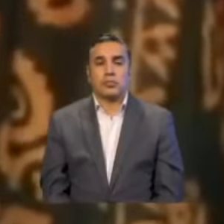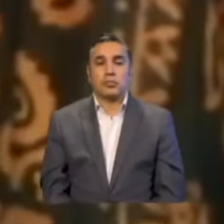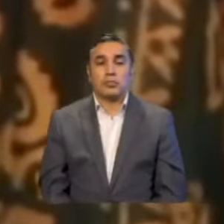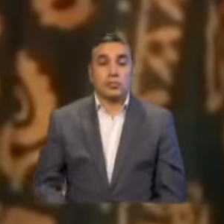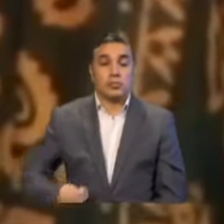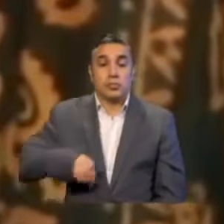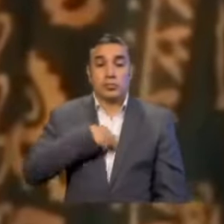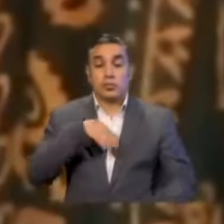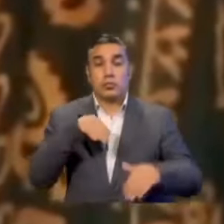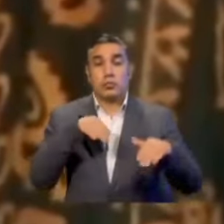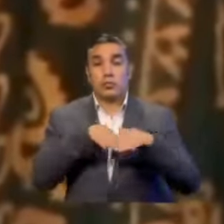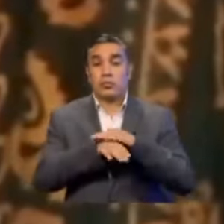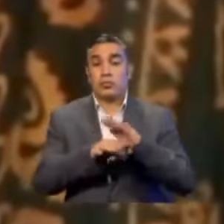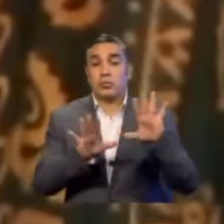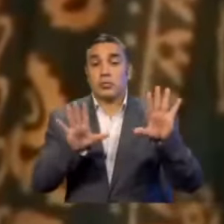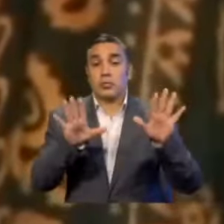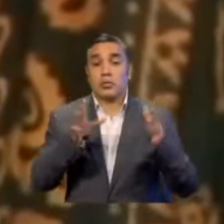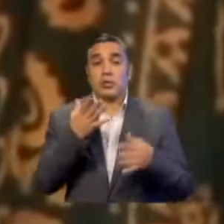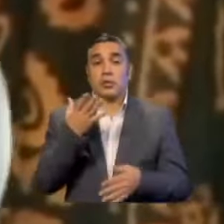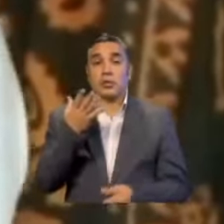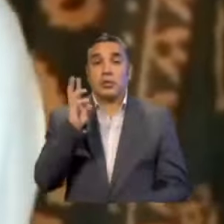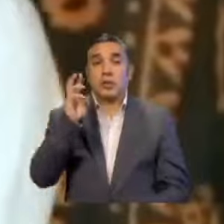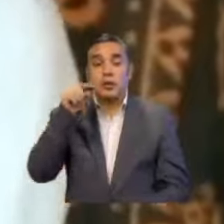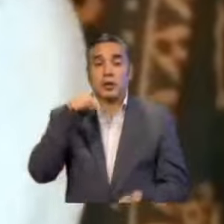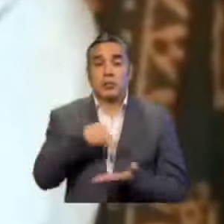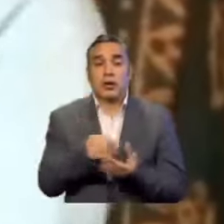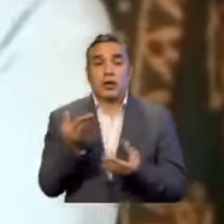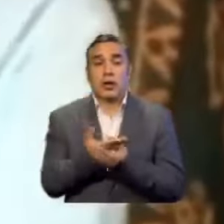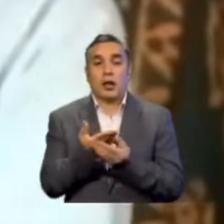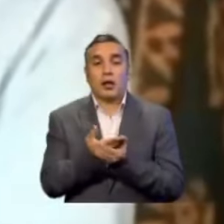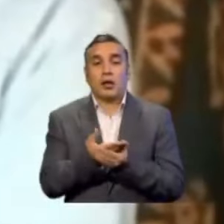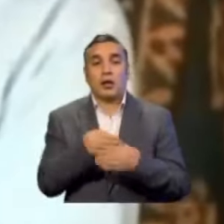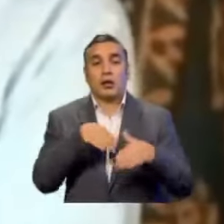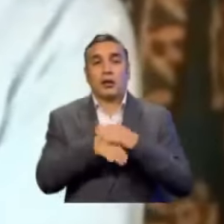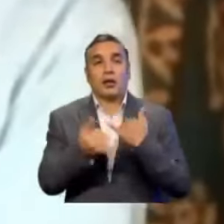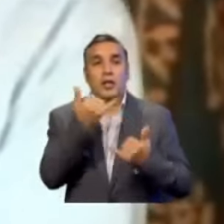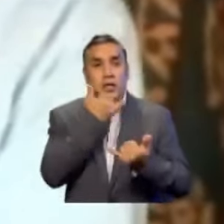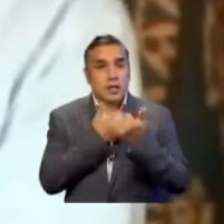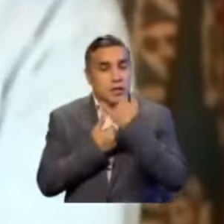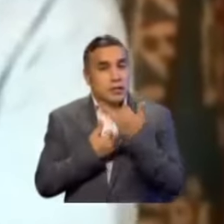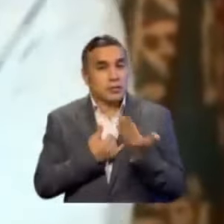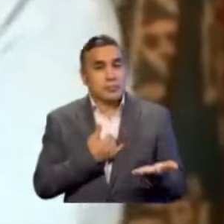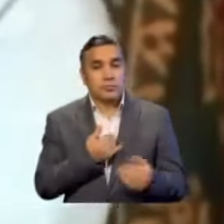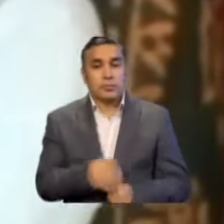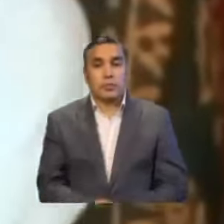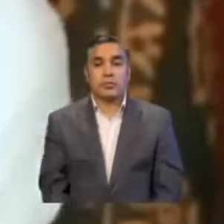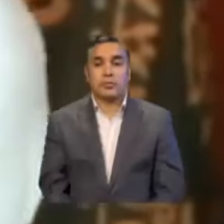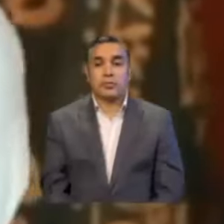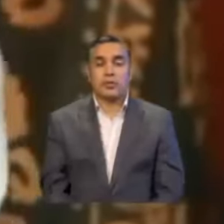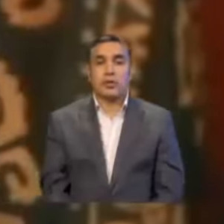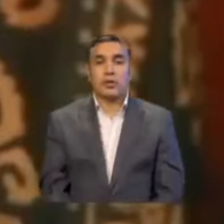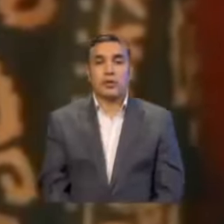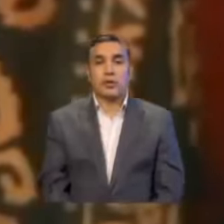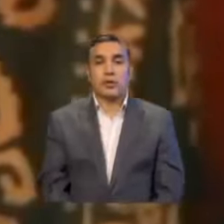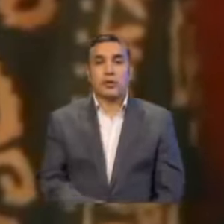Hemos acumulado más de 16,000 actas de inconsistencias. De